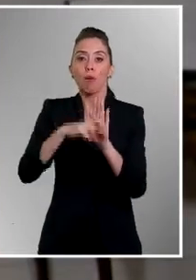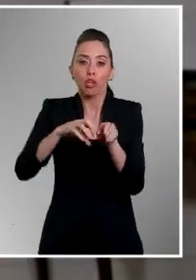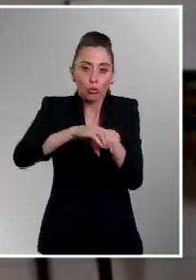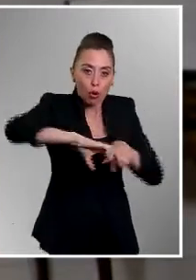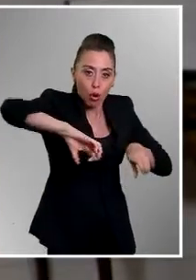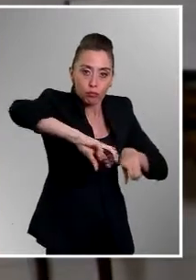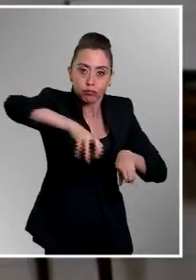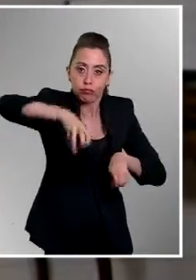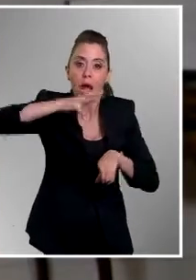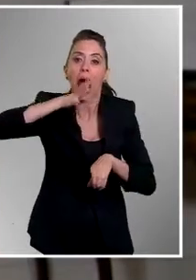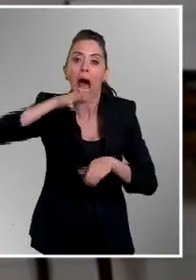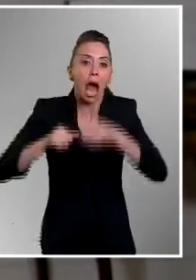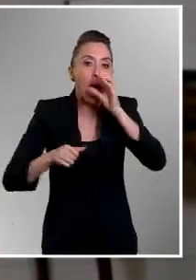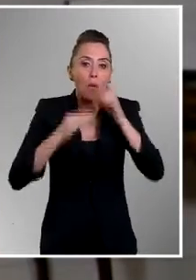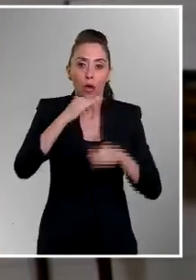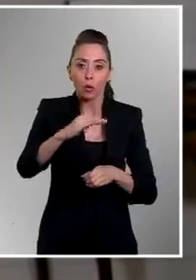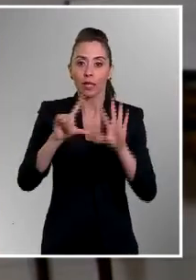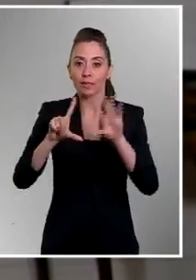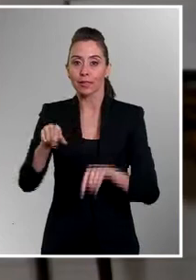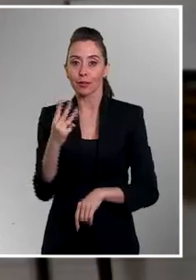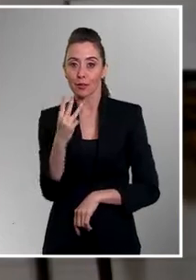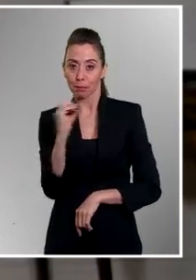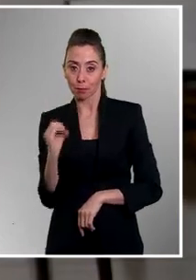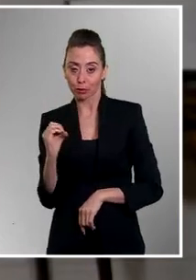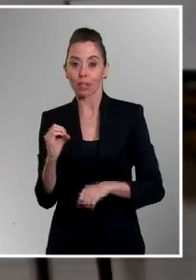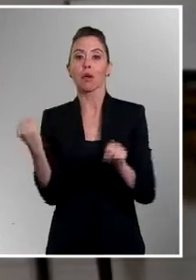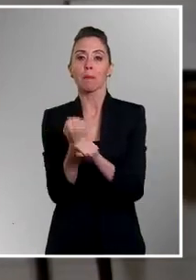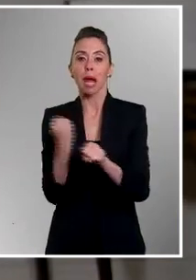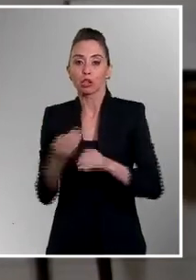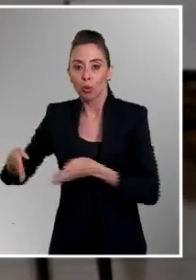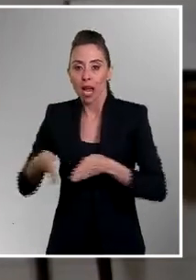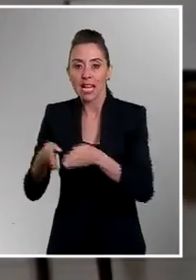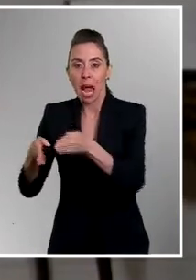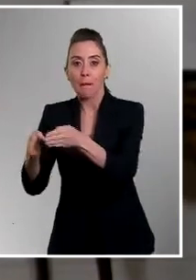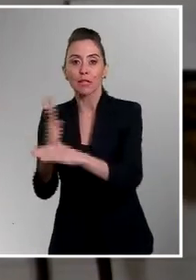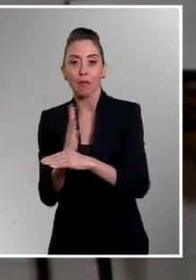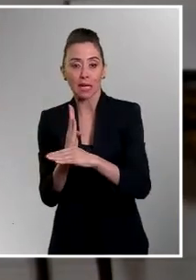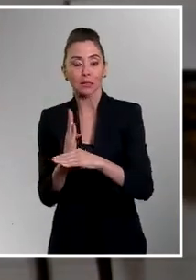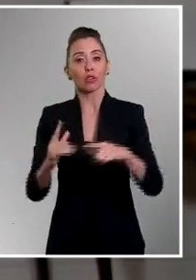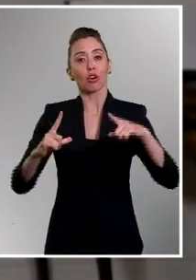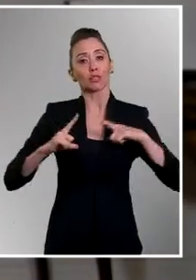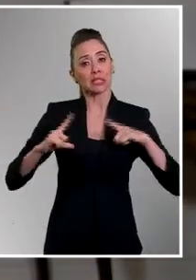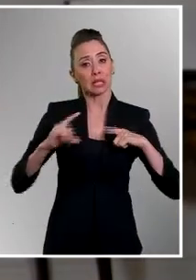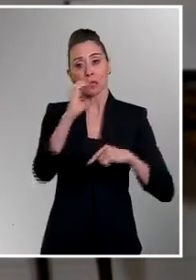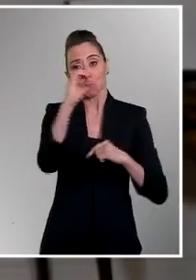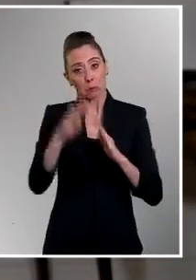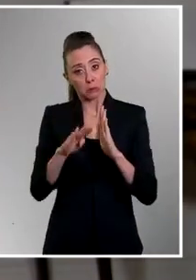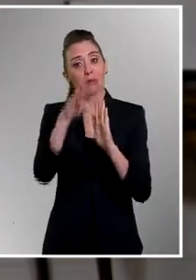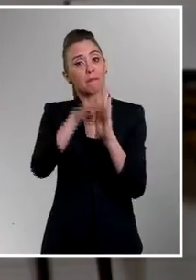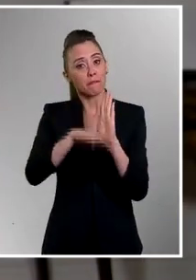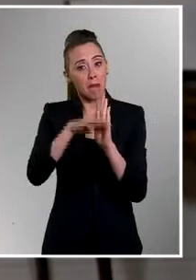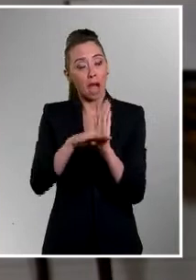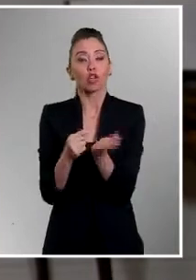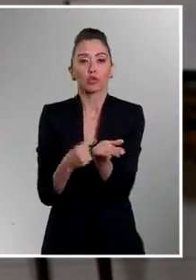y un aumento de 73 por ciento para la construcción de caminos básicos y aunque el desempleo sigue en niveles bajos el